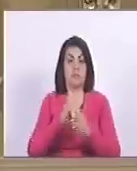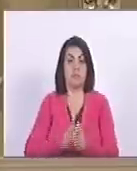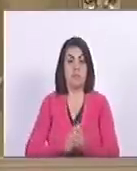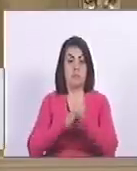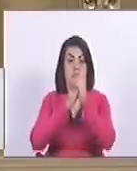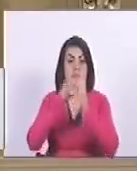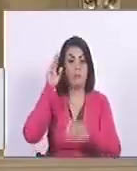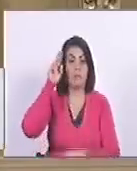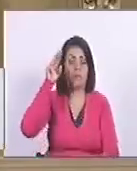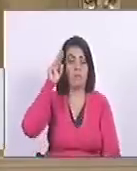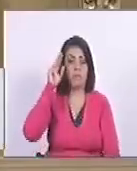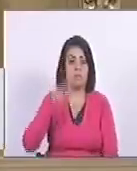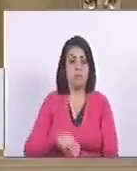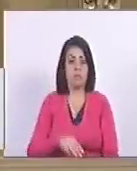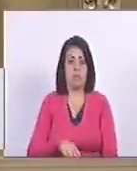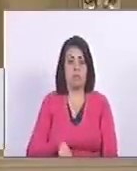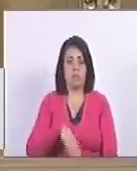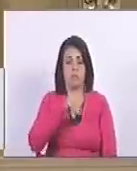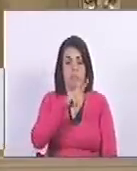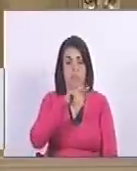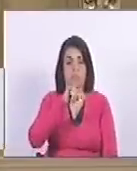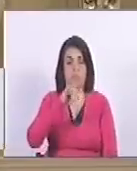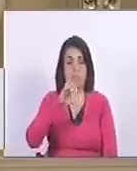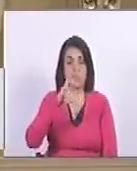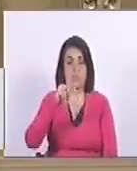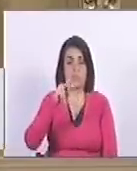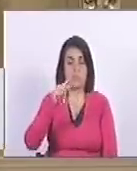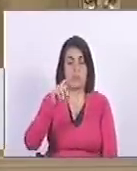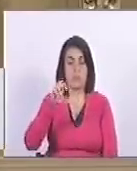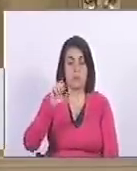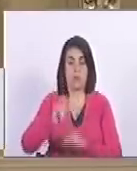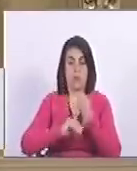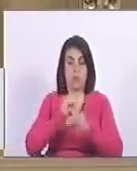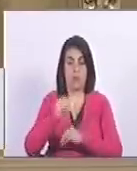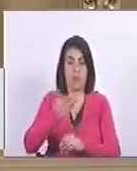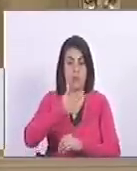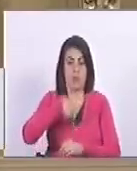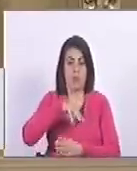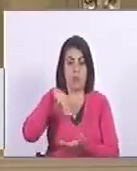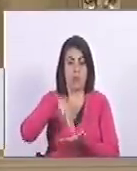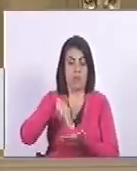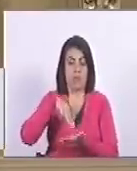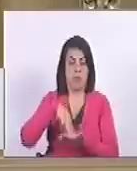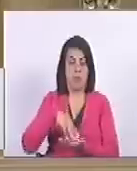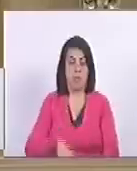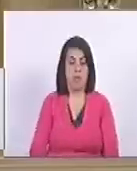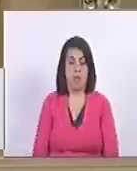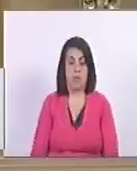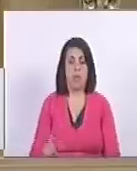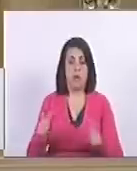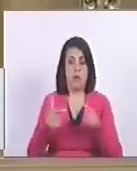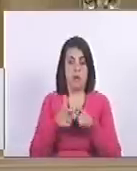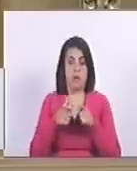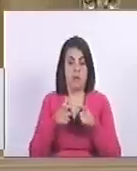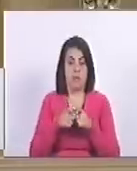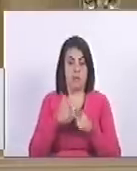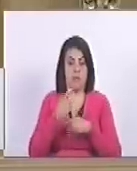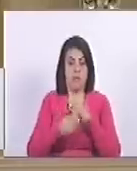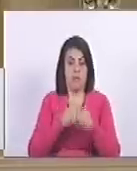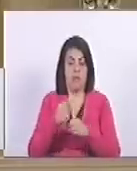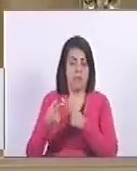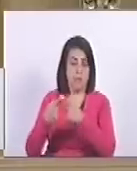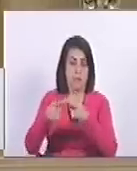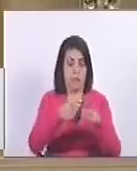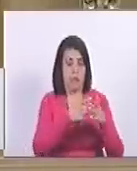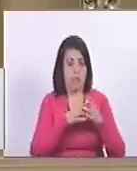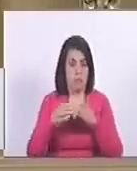por el maestro Vicente Emilio Sojo, quien es un hijo insigne de nuestro estado Miranda. Las agrupaciones coralistas, orfeones, las